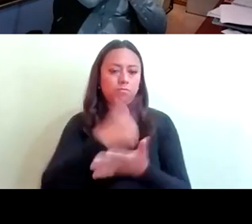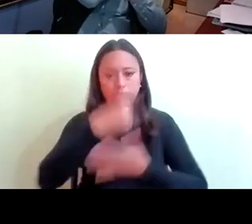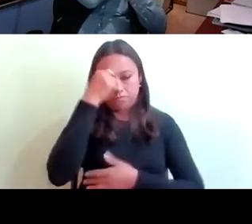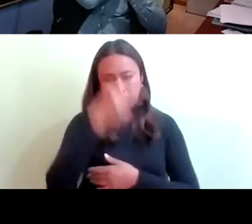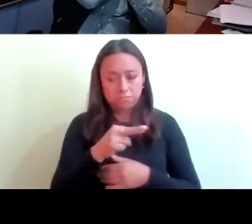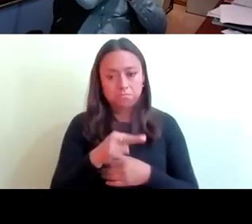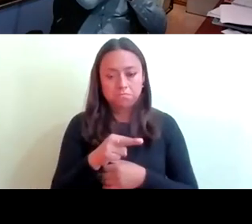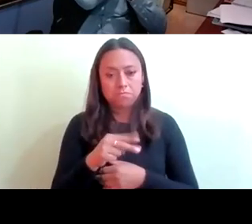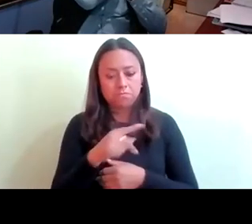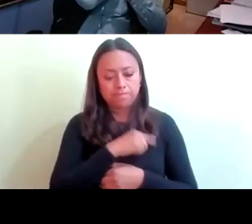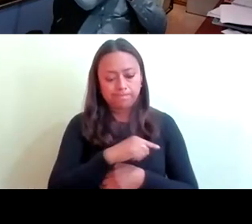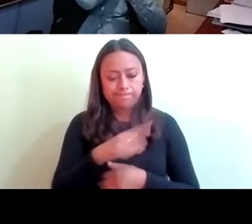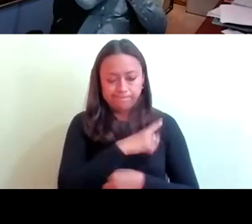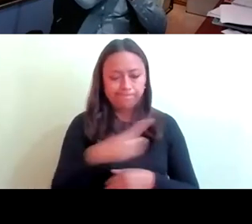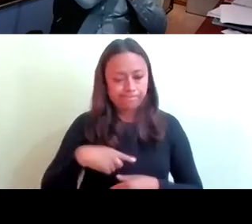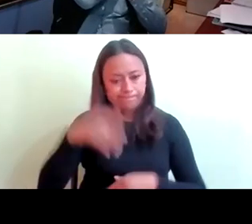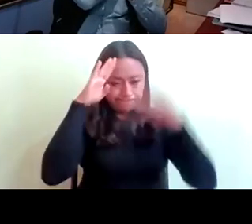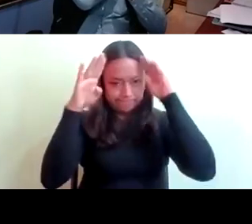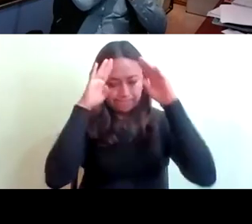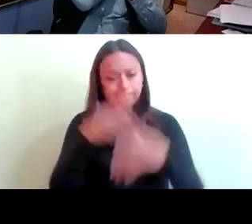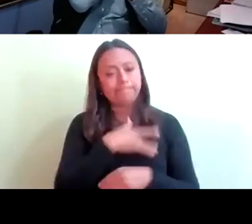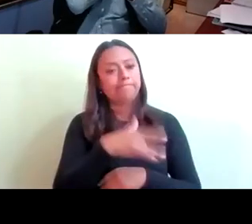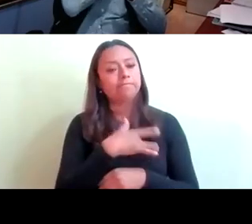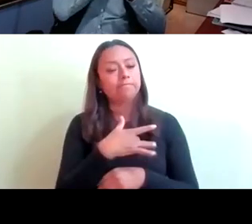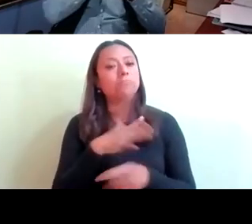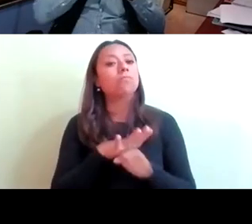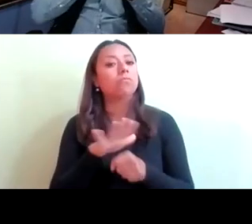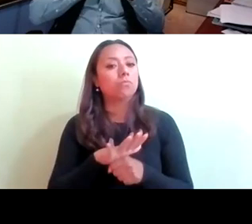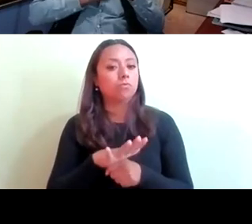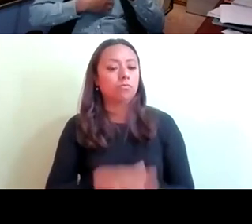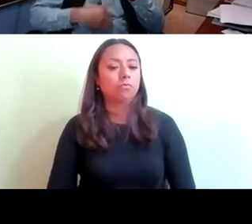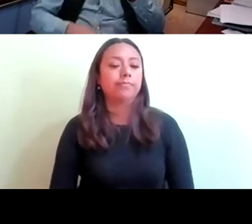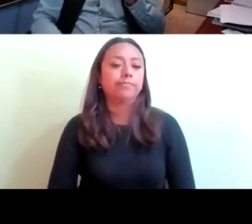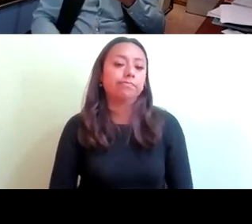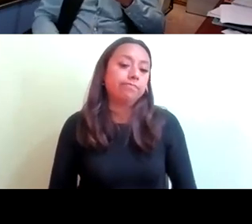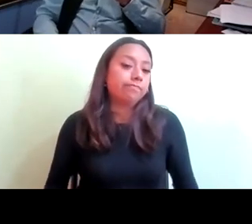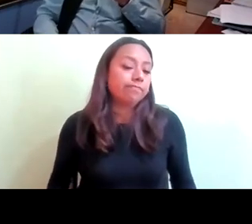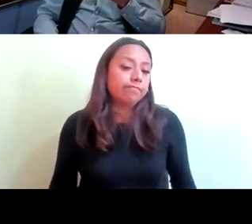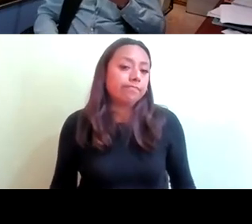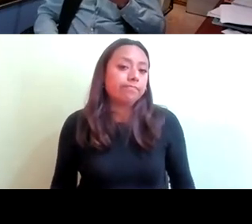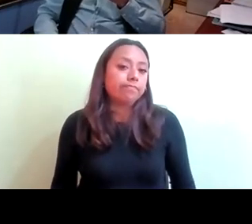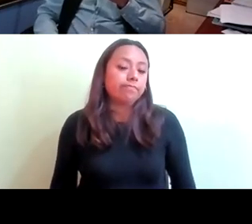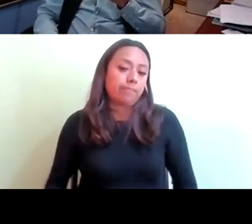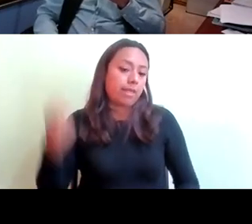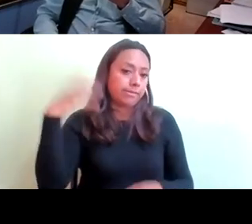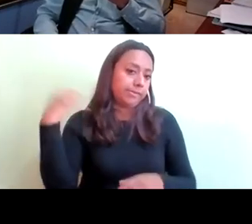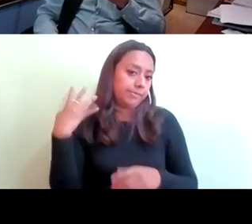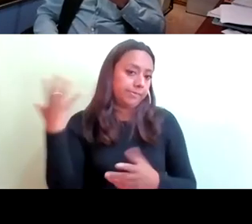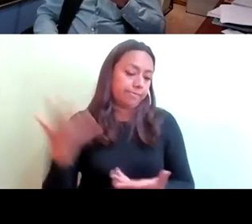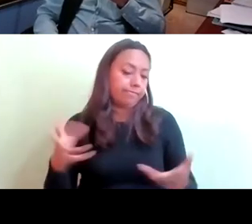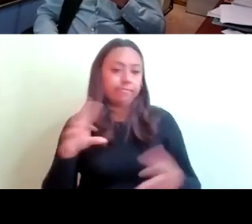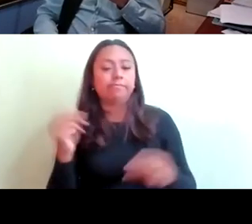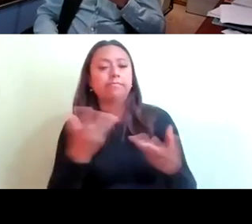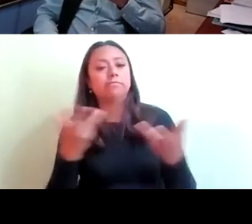las que el instituto y el gobierno no lo hicieron a tiempo, pudiéndolas haber hecho ya todas. El mejor ejemplo es este